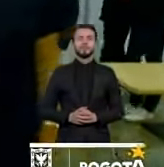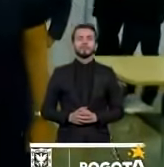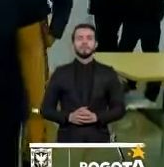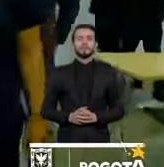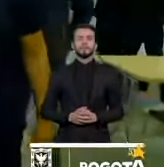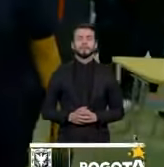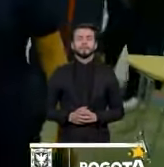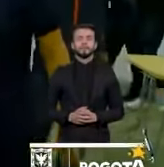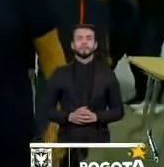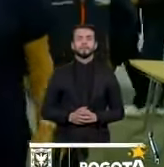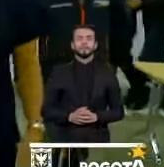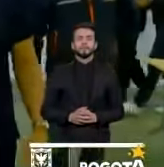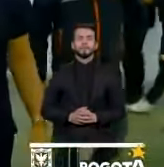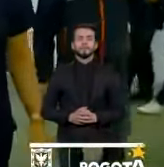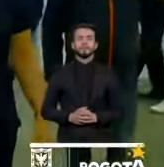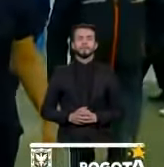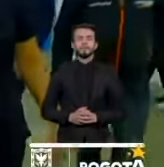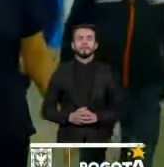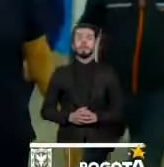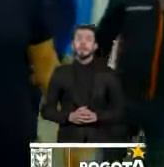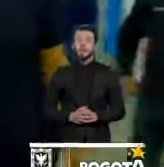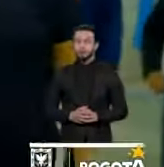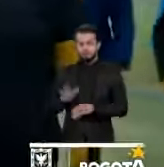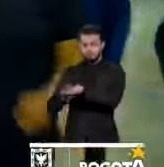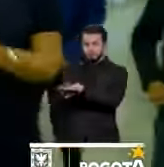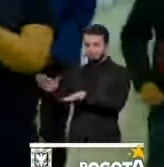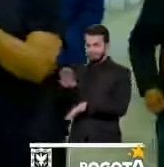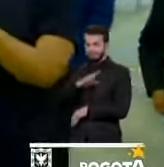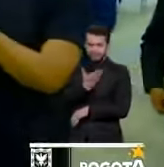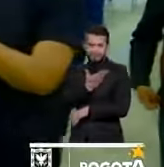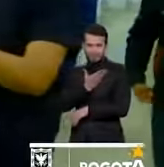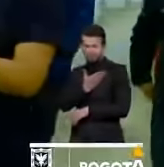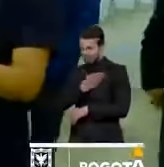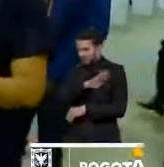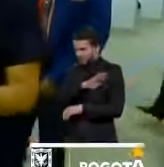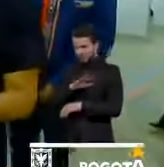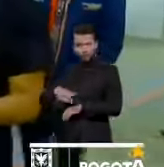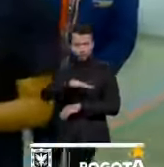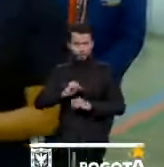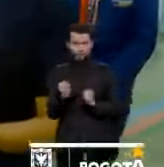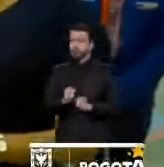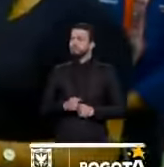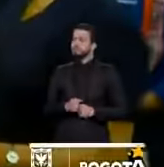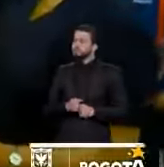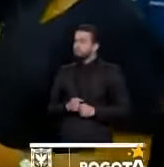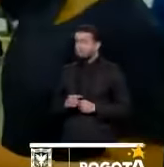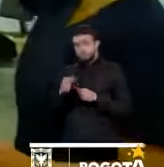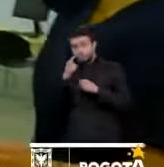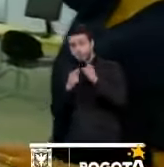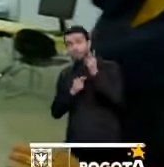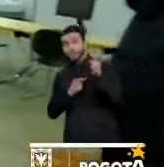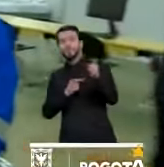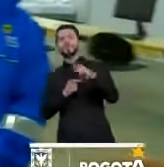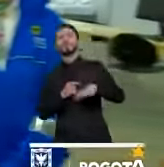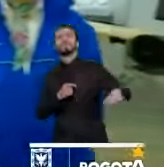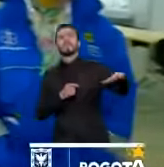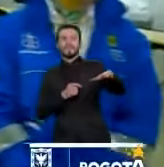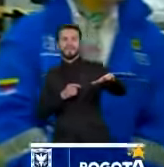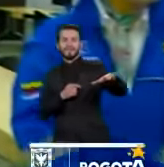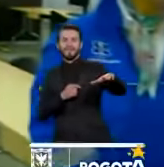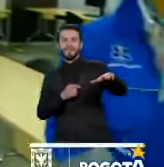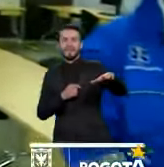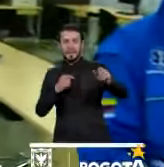perfecto. Maravilla. Alcaldesa, al fondo. Ajá. Y como una avenida circunvalar,